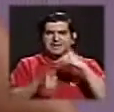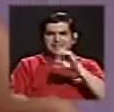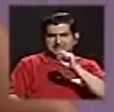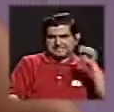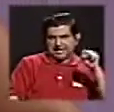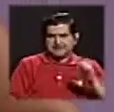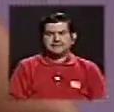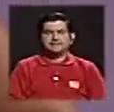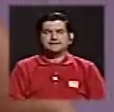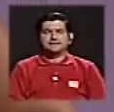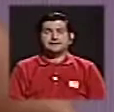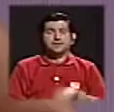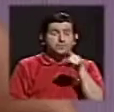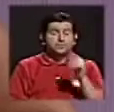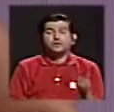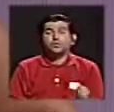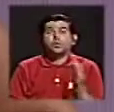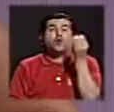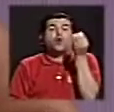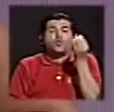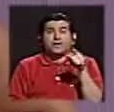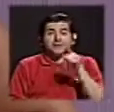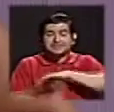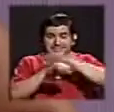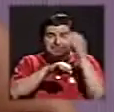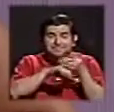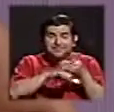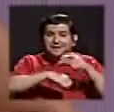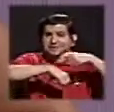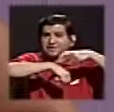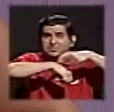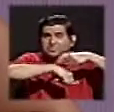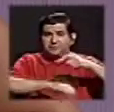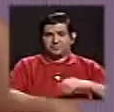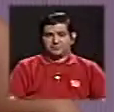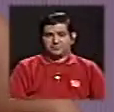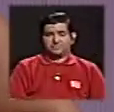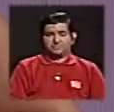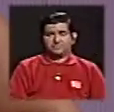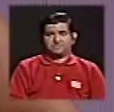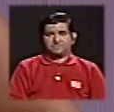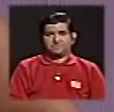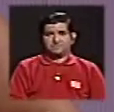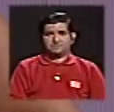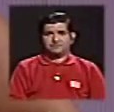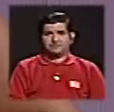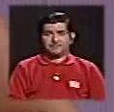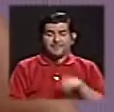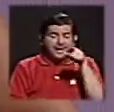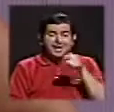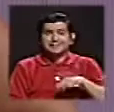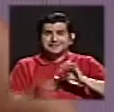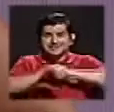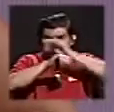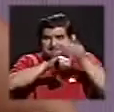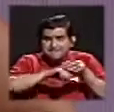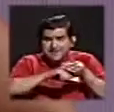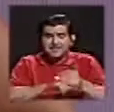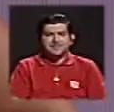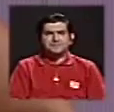anteriormente, porque son adolescentes las que están quedando embarazadas. Que esos embarazos,